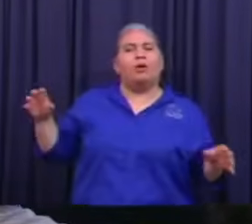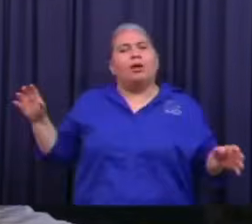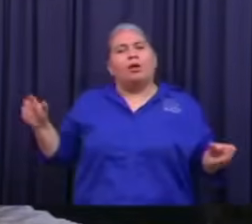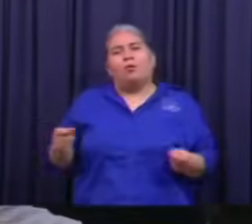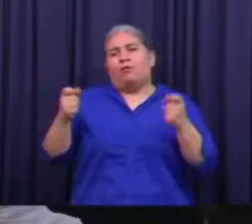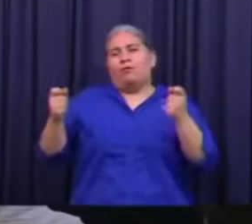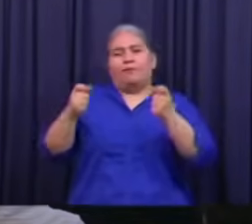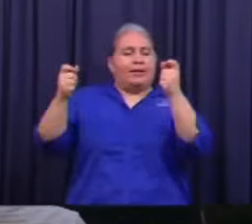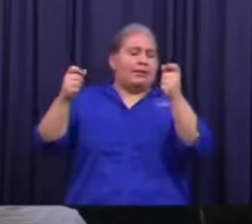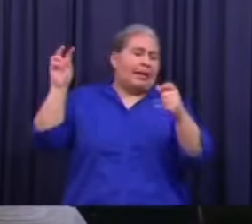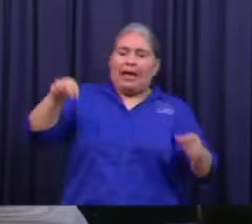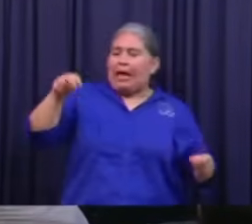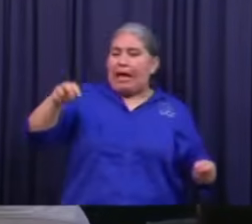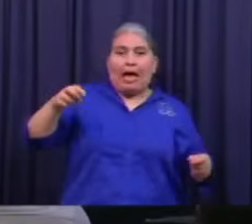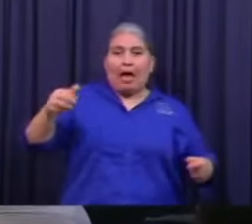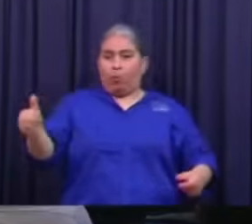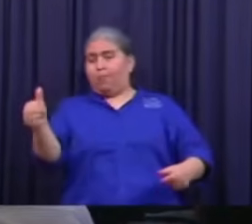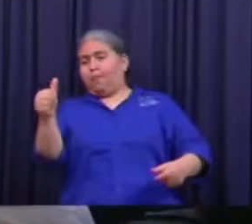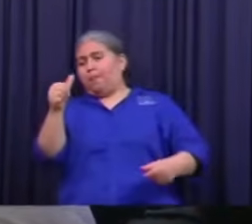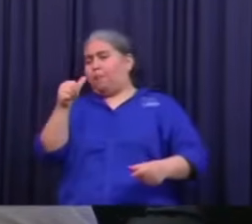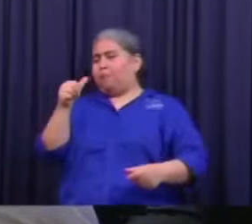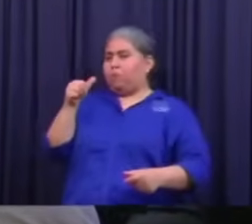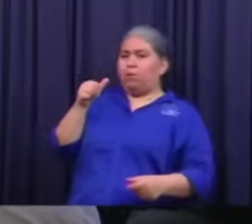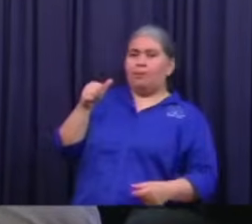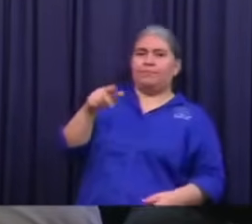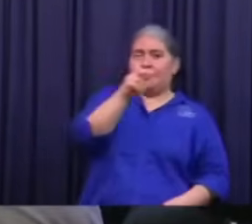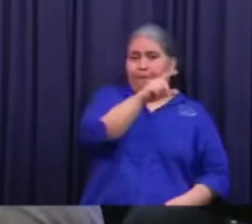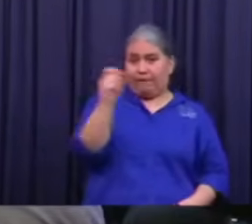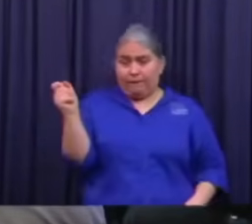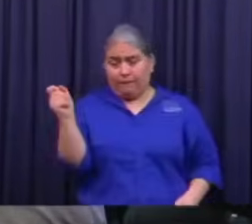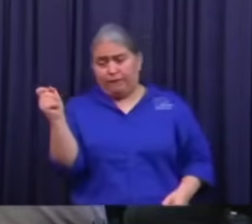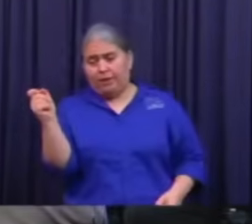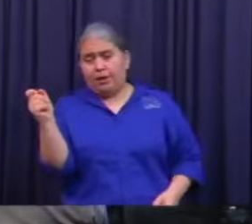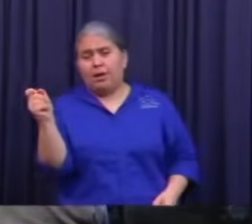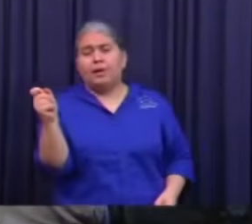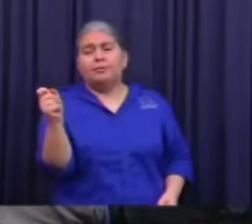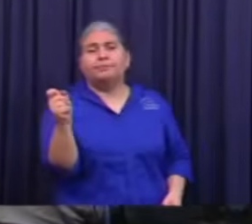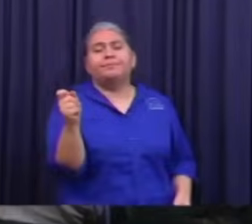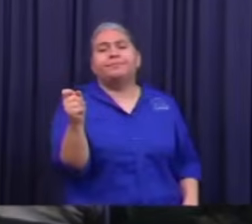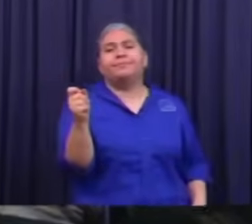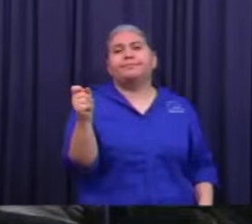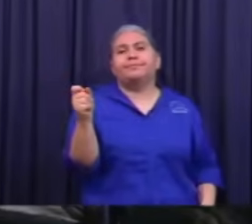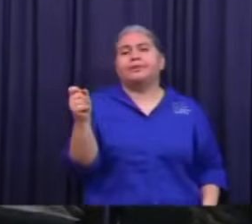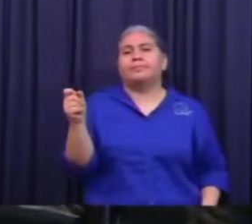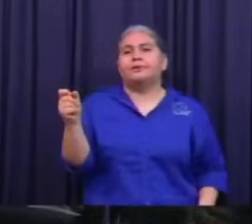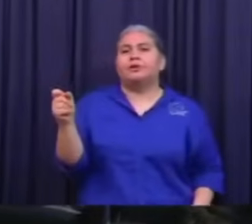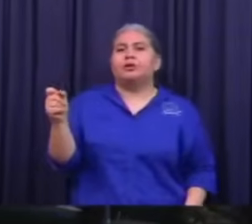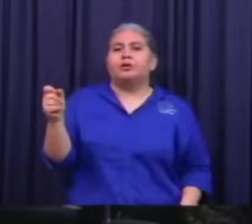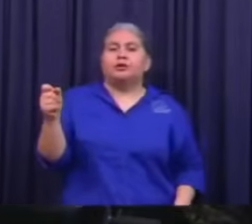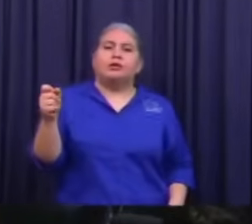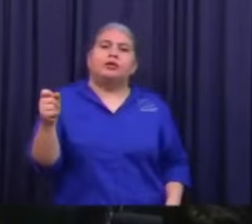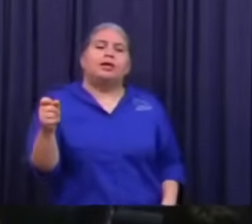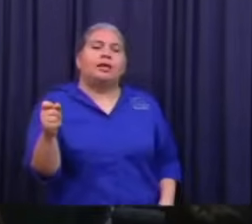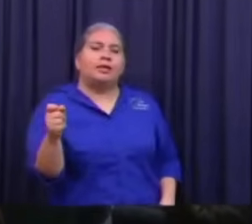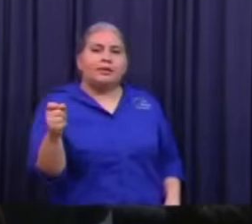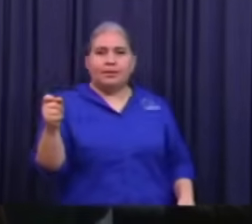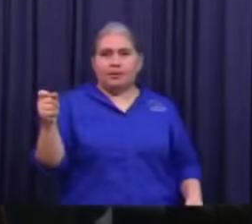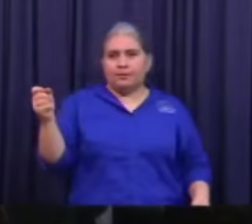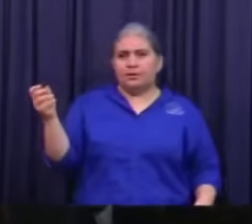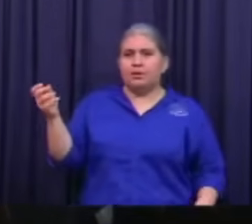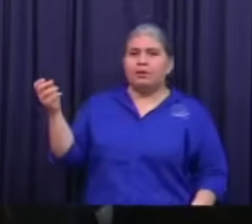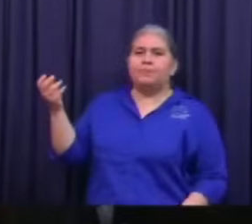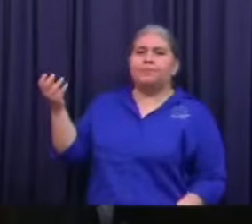no era celebración un fin de semana sin un montón de cervezas no era